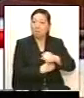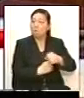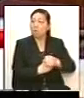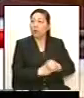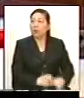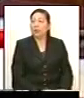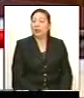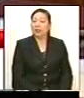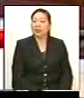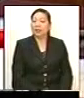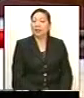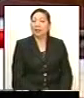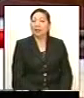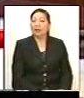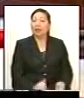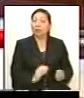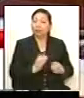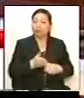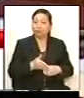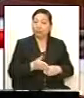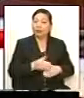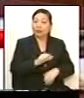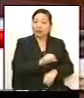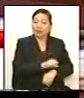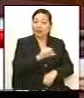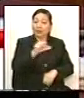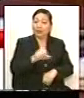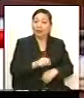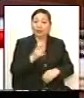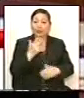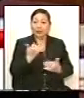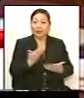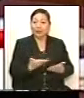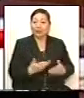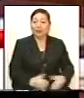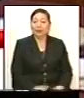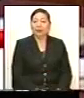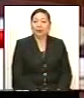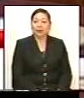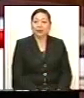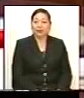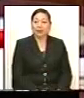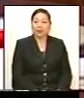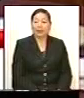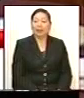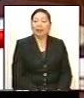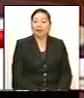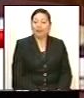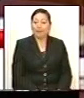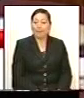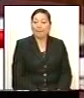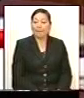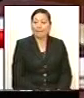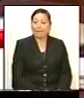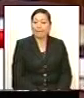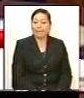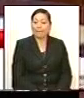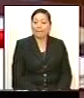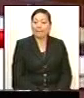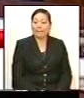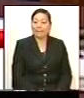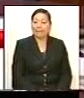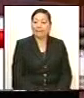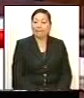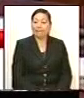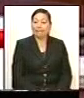del túnel transandino que ya se va a ejecutar. Muchas gracias. Muchas gracias, congresista Lazo. Congresista Jorge Castro, tiene